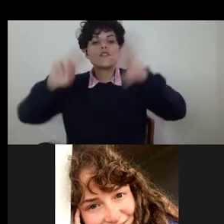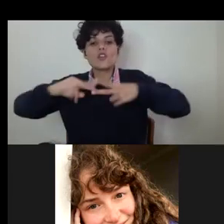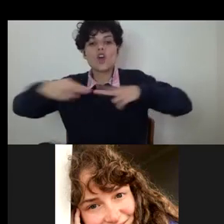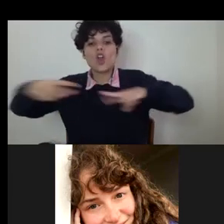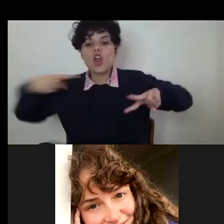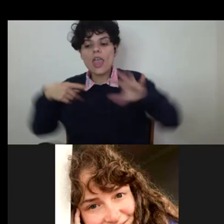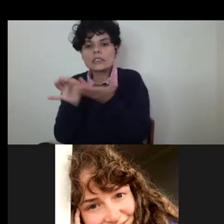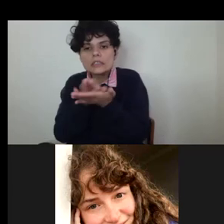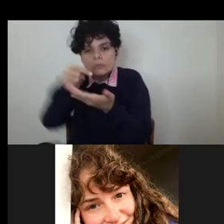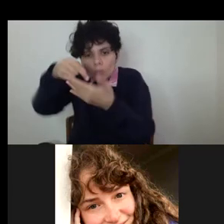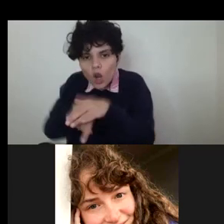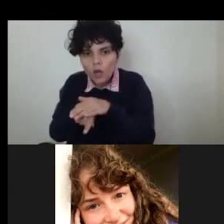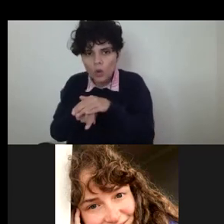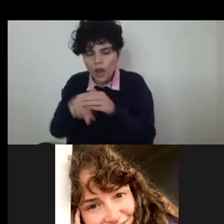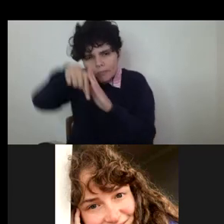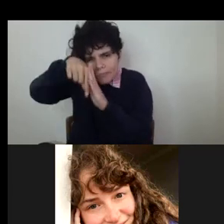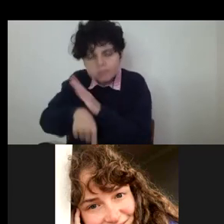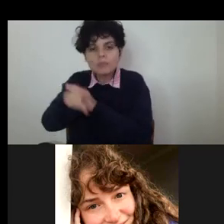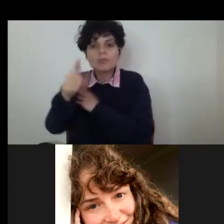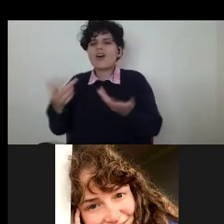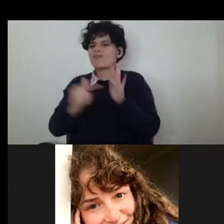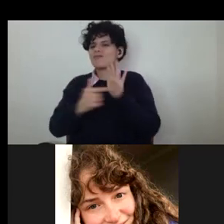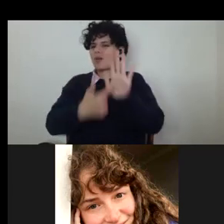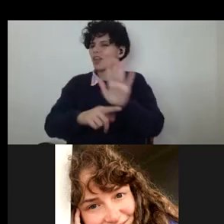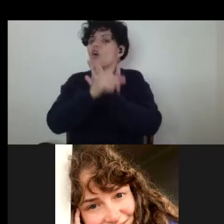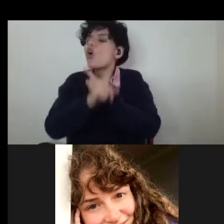me interesa, como les dije, mostrarles otras cosas.